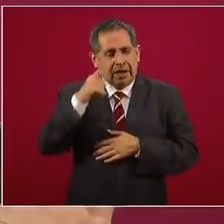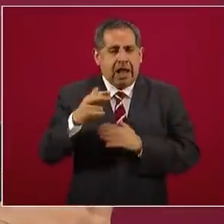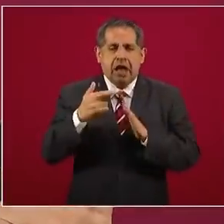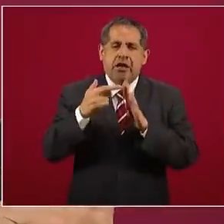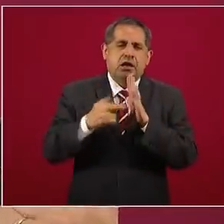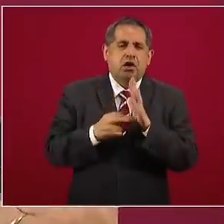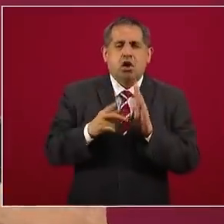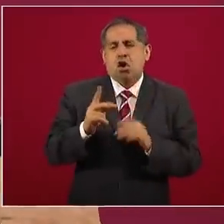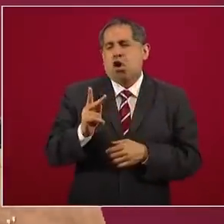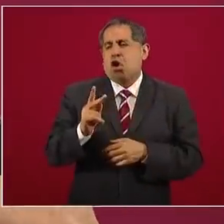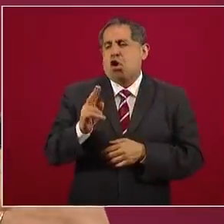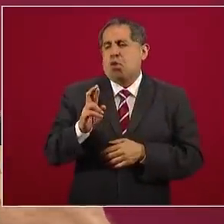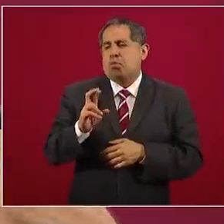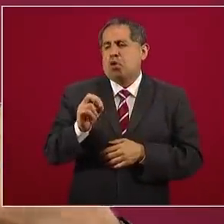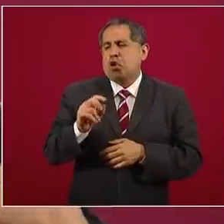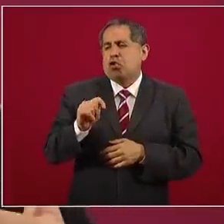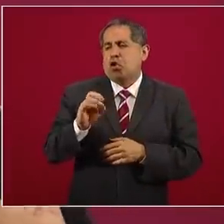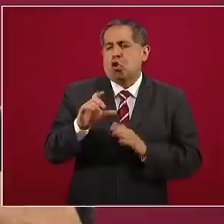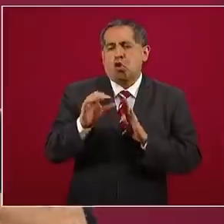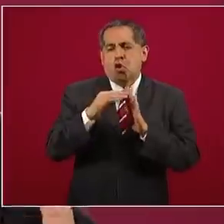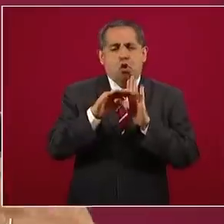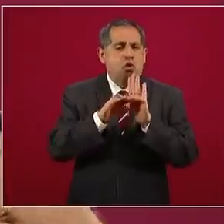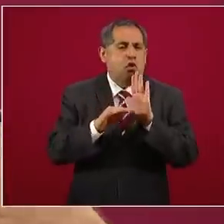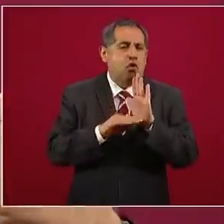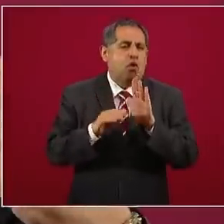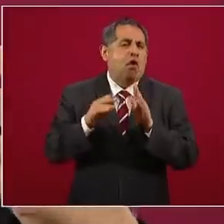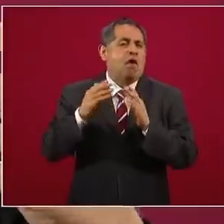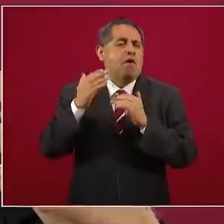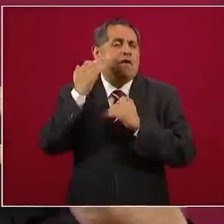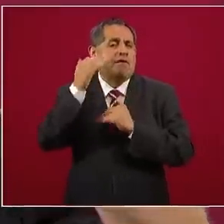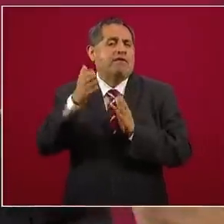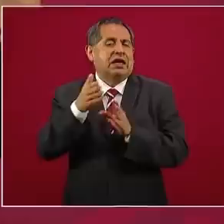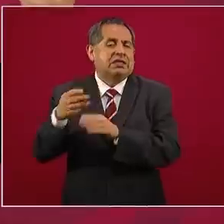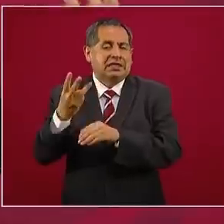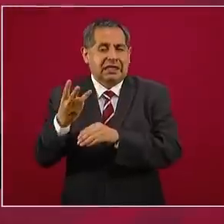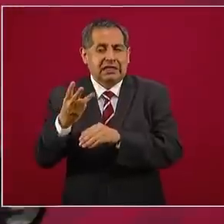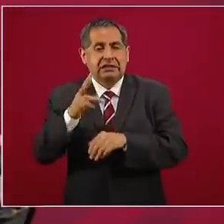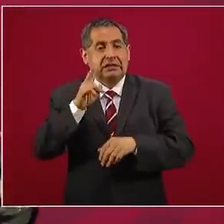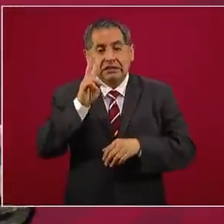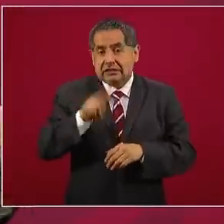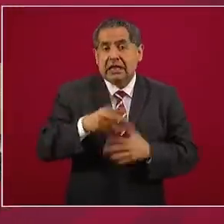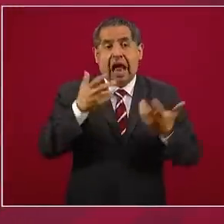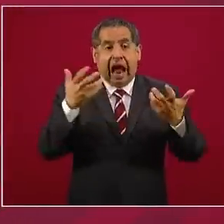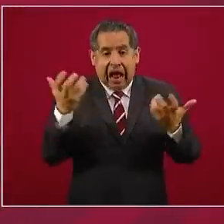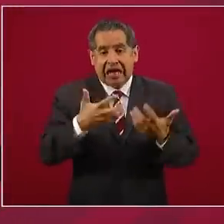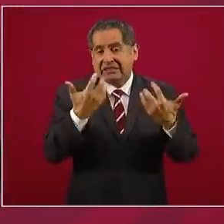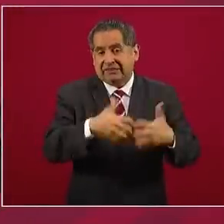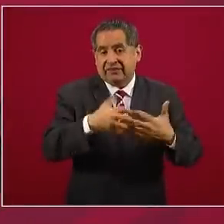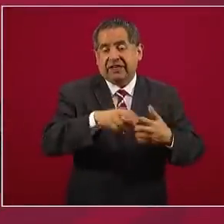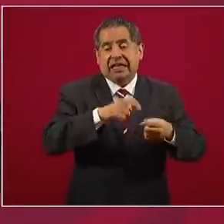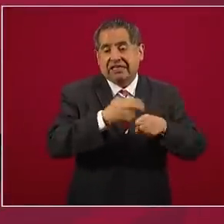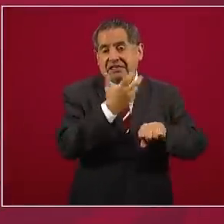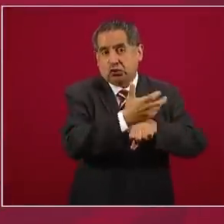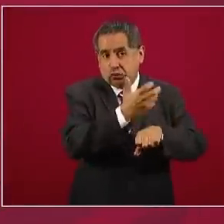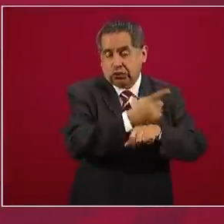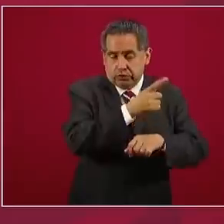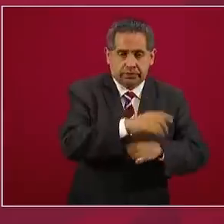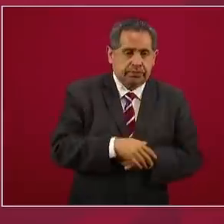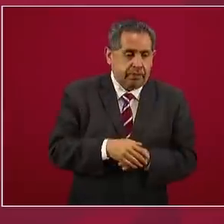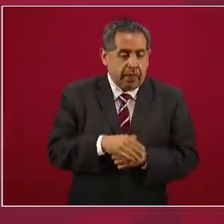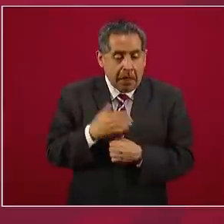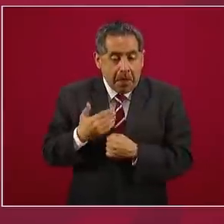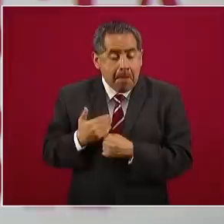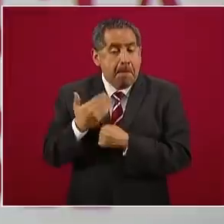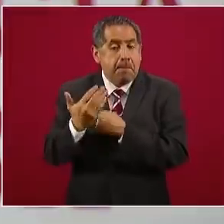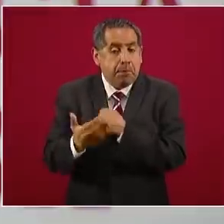protocolos fase 3 de las vacunas que son de origen norteamericano. La siguiente reunión que